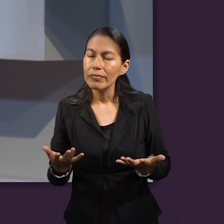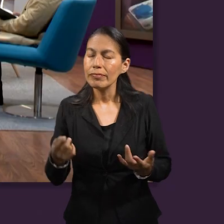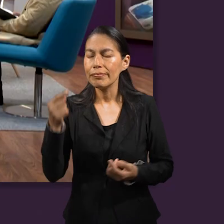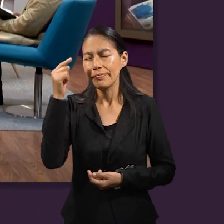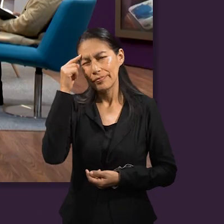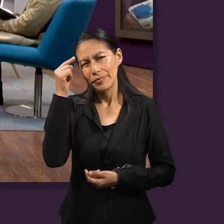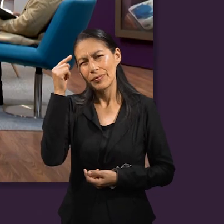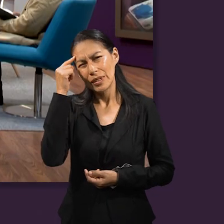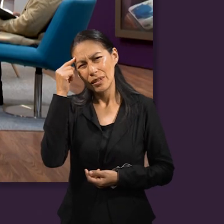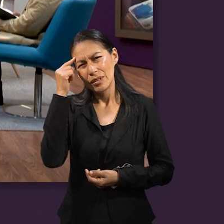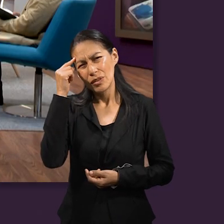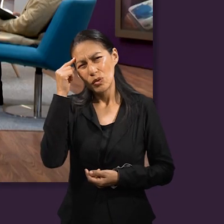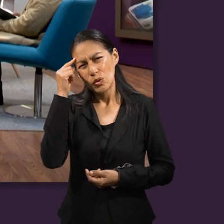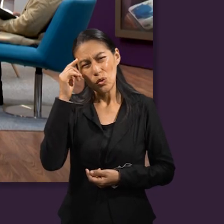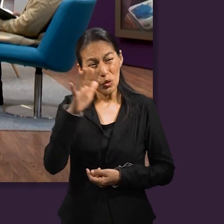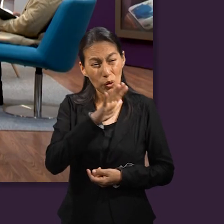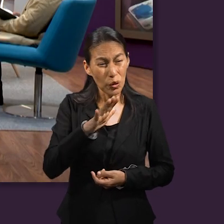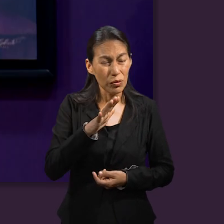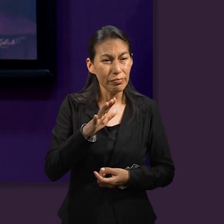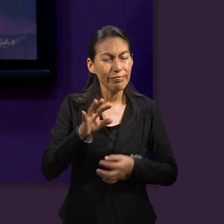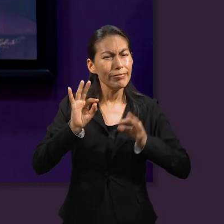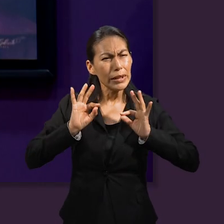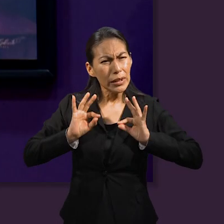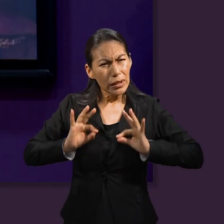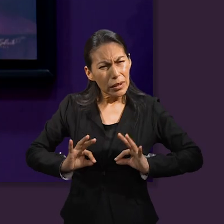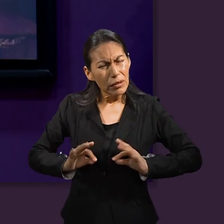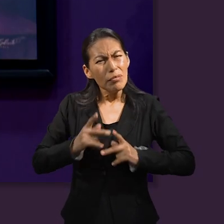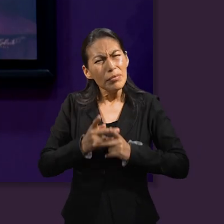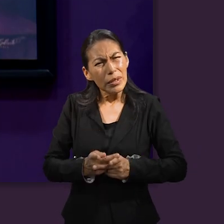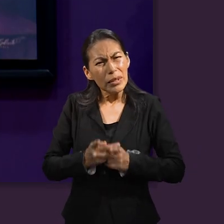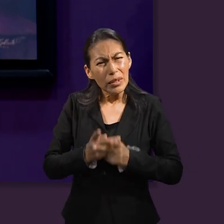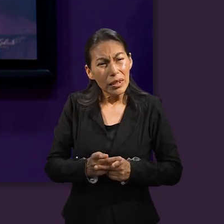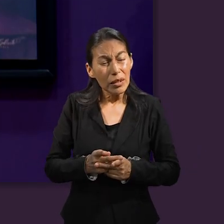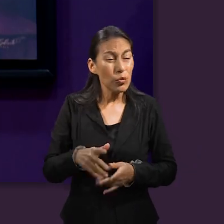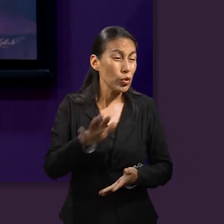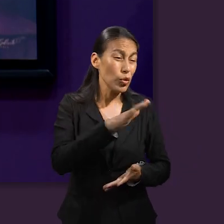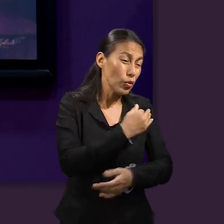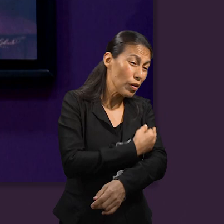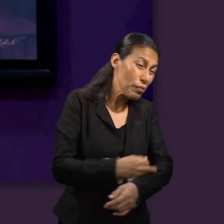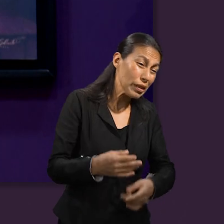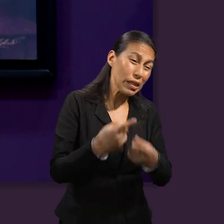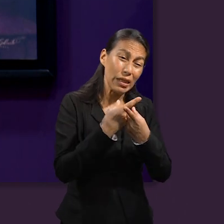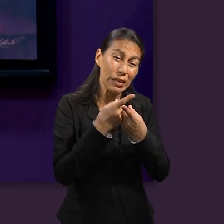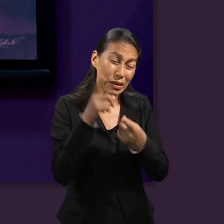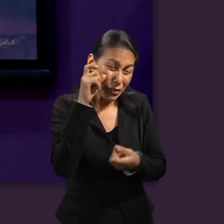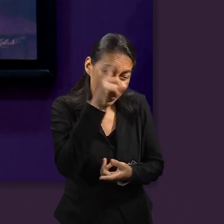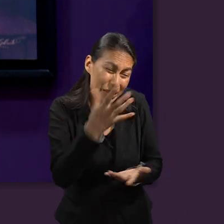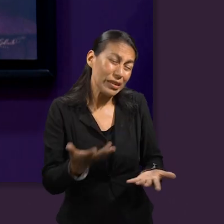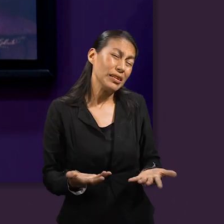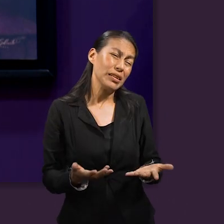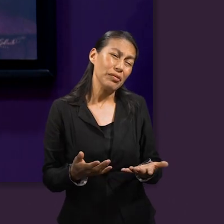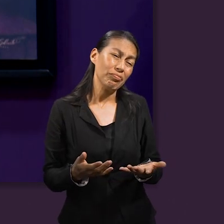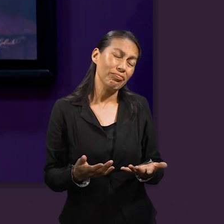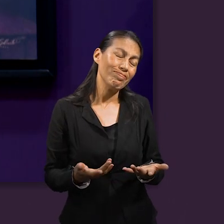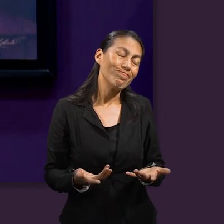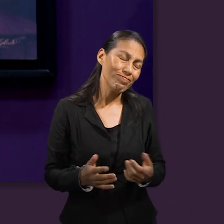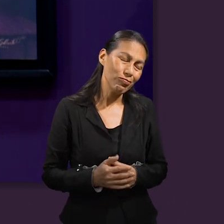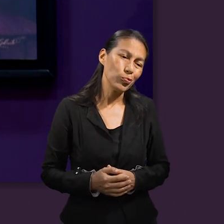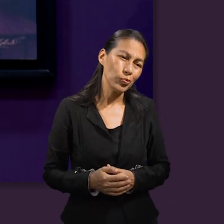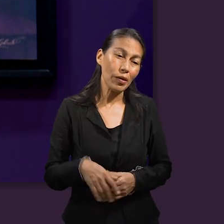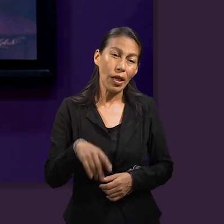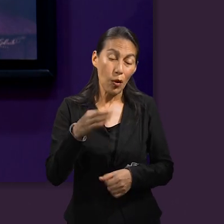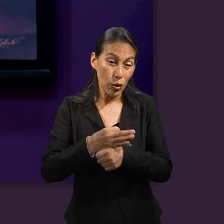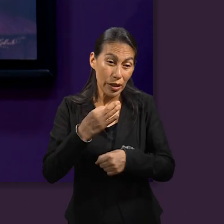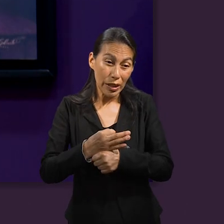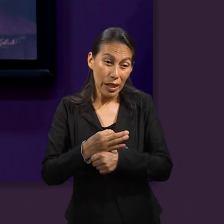pues mantener en este caso el control en medio de una familia disfuncional pues no debe ser sencillo